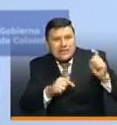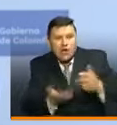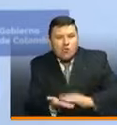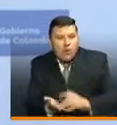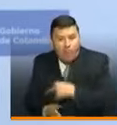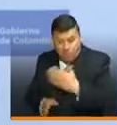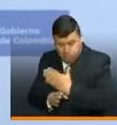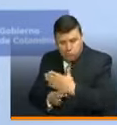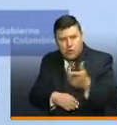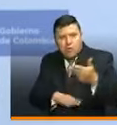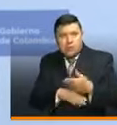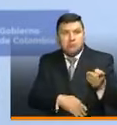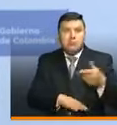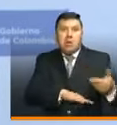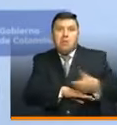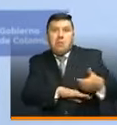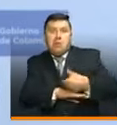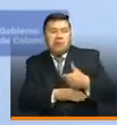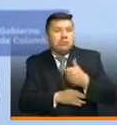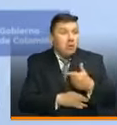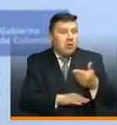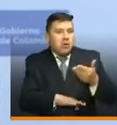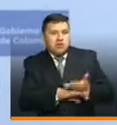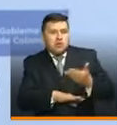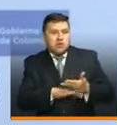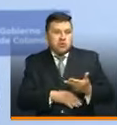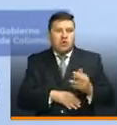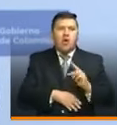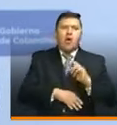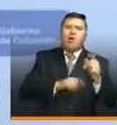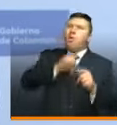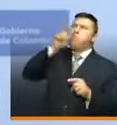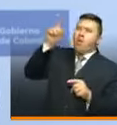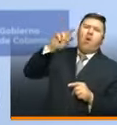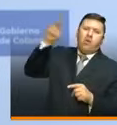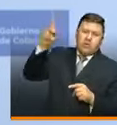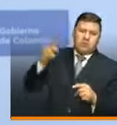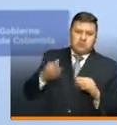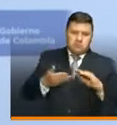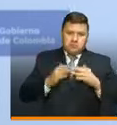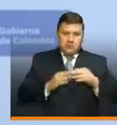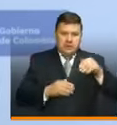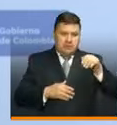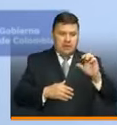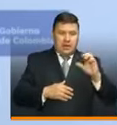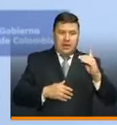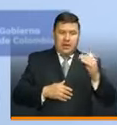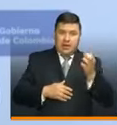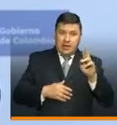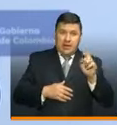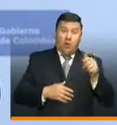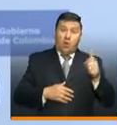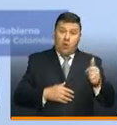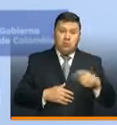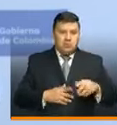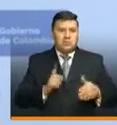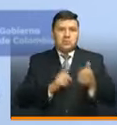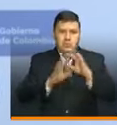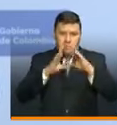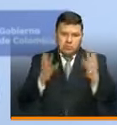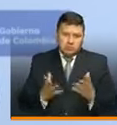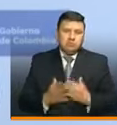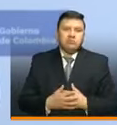de los participantes lo que han hecho ha sido compartir también soluciones que hay en otras partes, ¿no? Digamos que la comunidad de makers en Colombia es impresionante, y globalmente